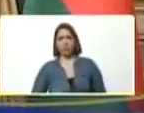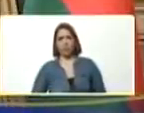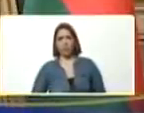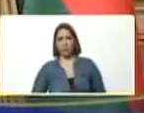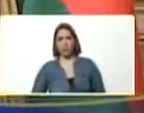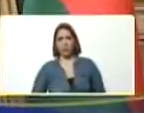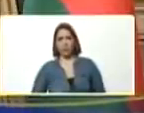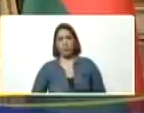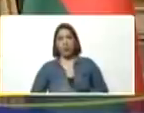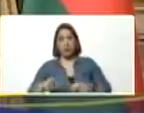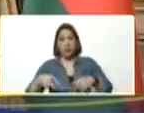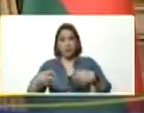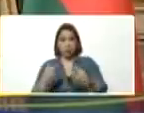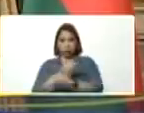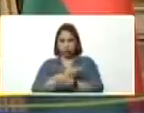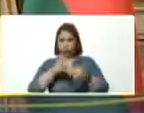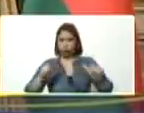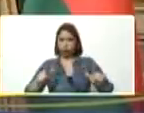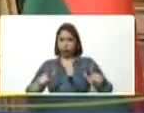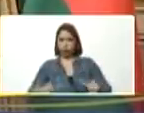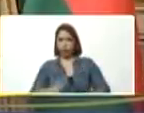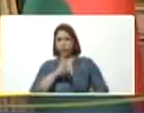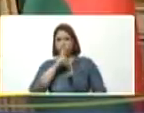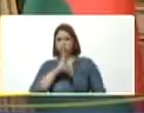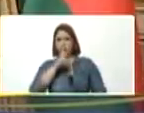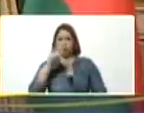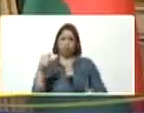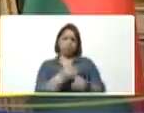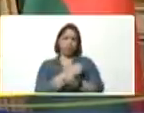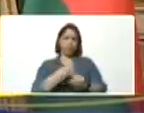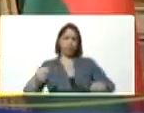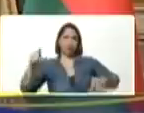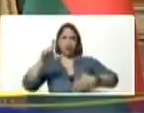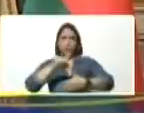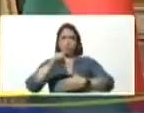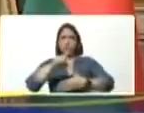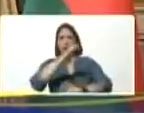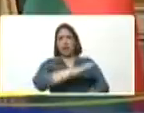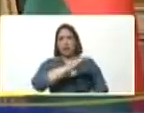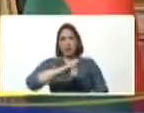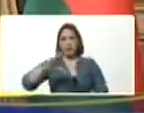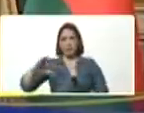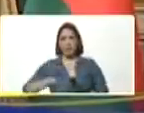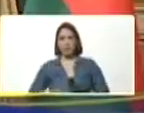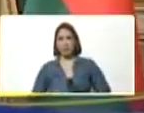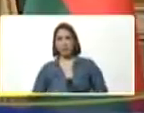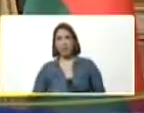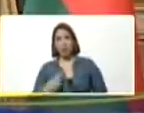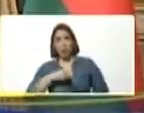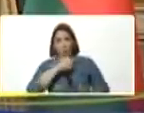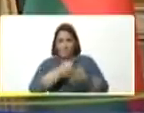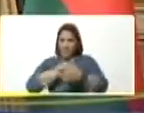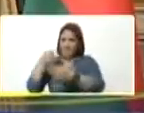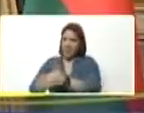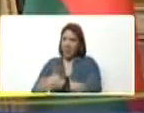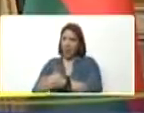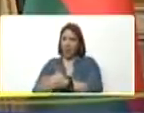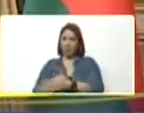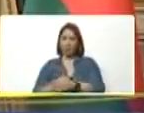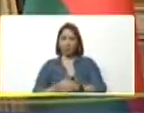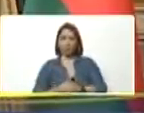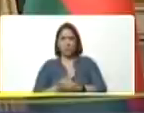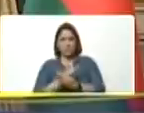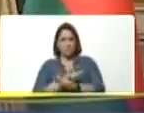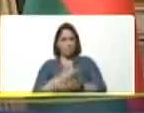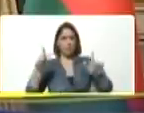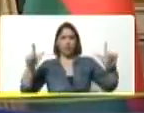y el neoliberalismo salvaje en América Latina y el Caribe. Estamos luchando por la liberación